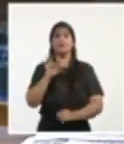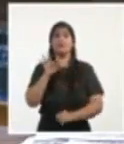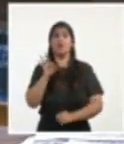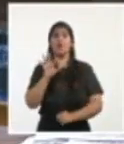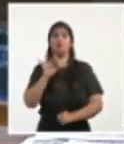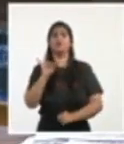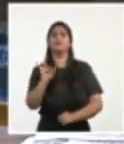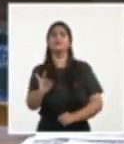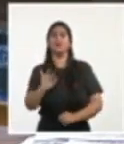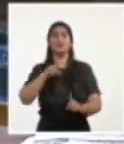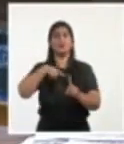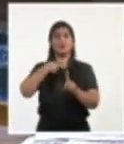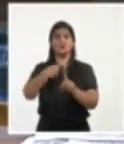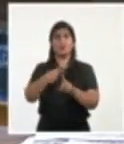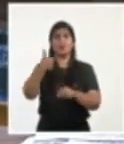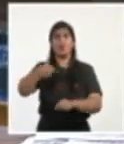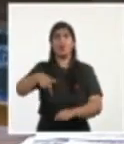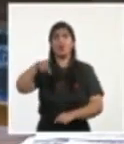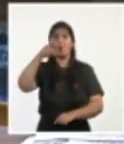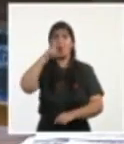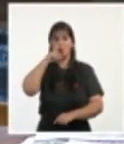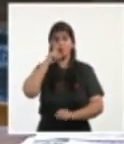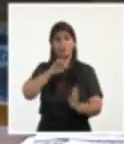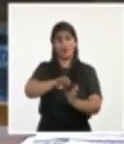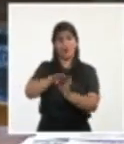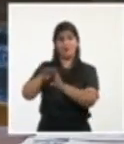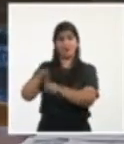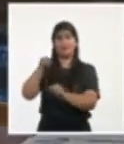1.687, y ya en el mes actual es de